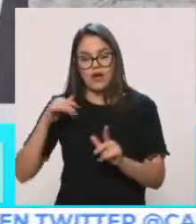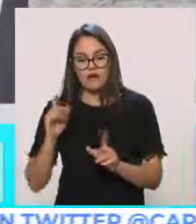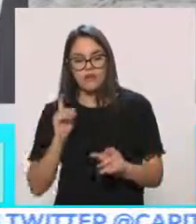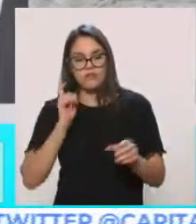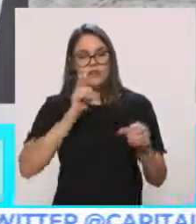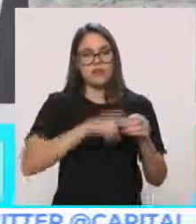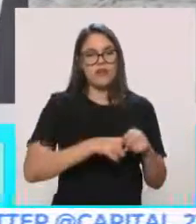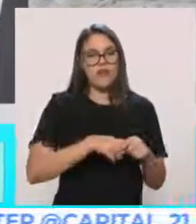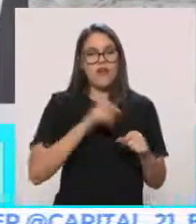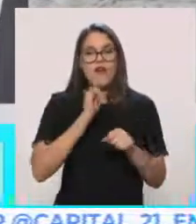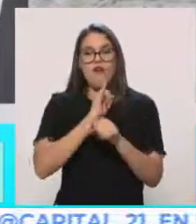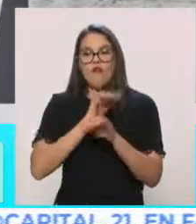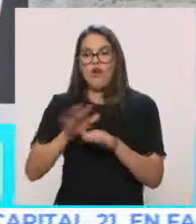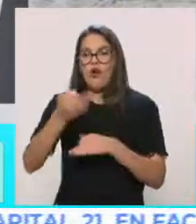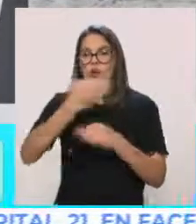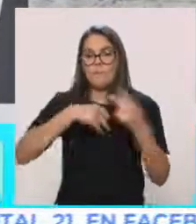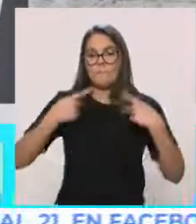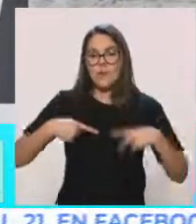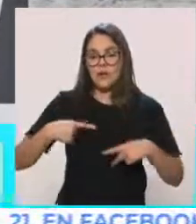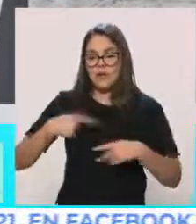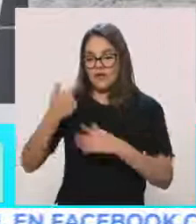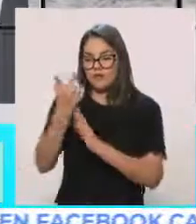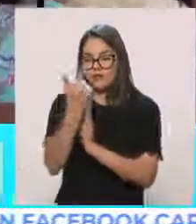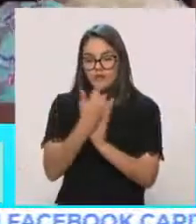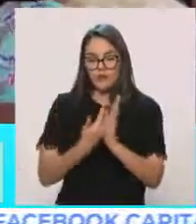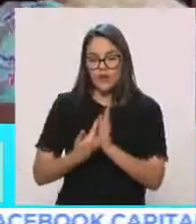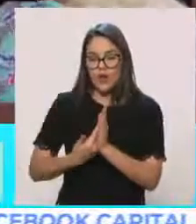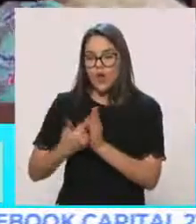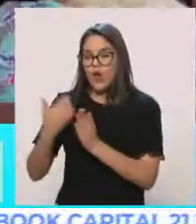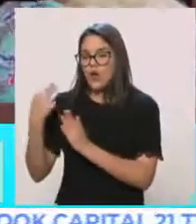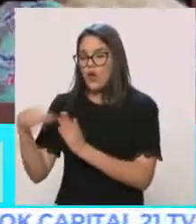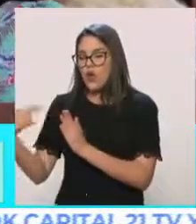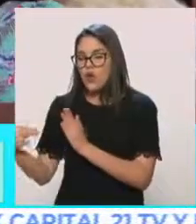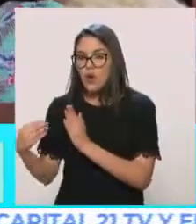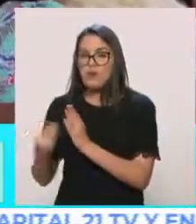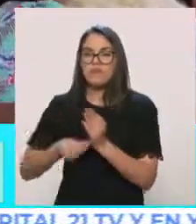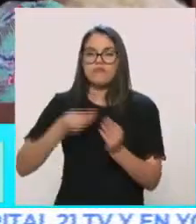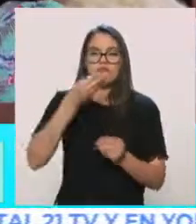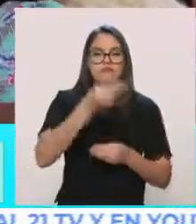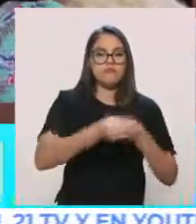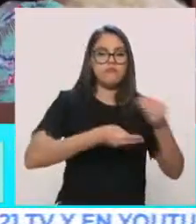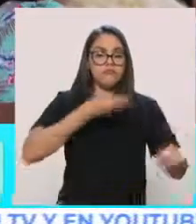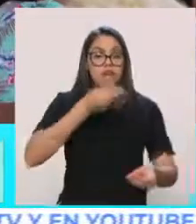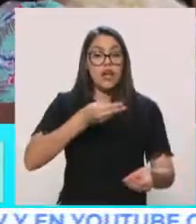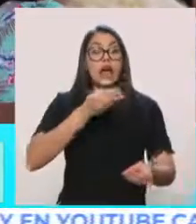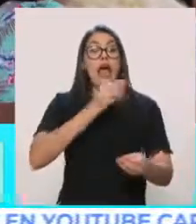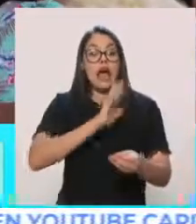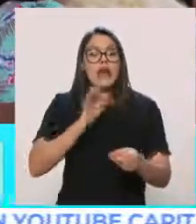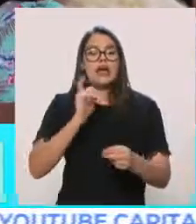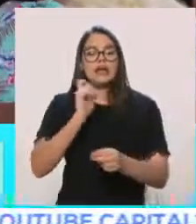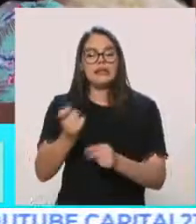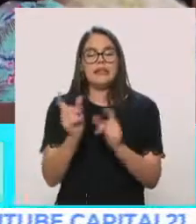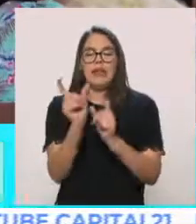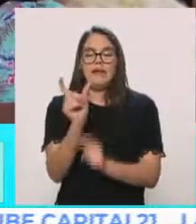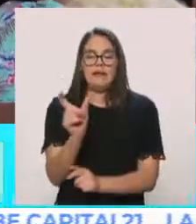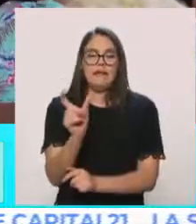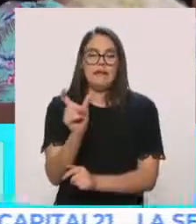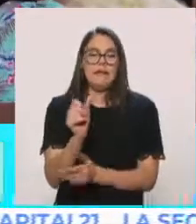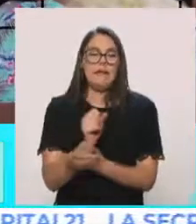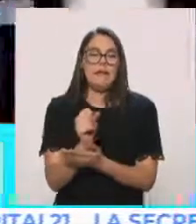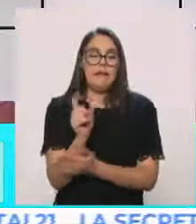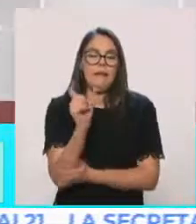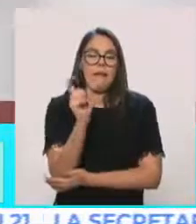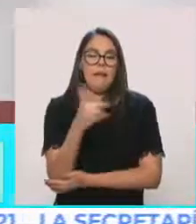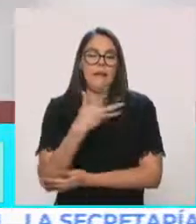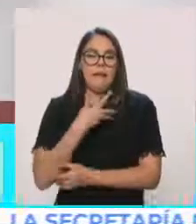trabajadora sexual. En ese sentido se hicieron bloques de repartición de tarjetas Fue una tarjeta, un plástico que lleva